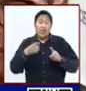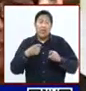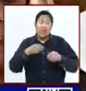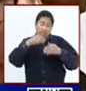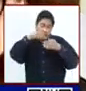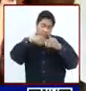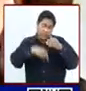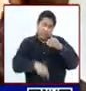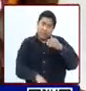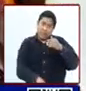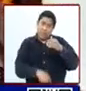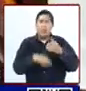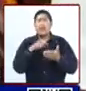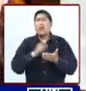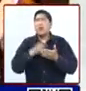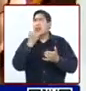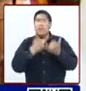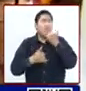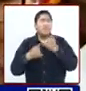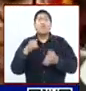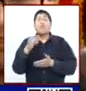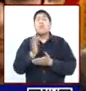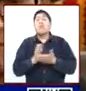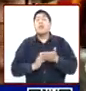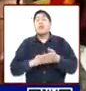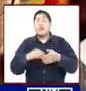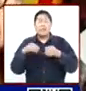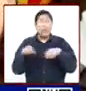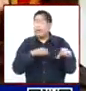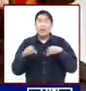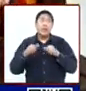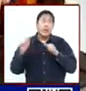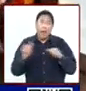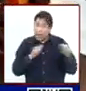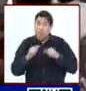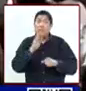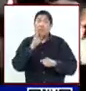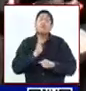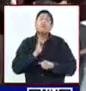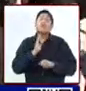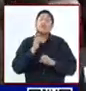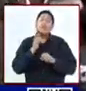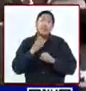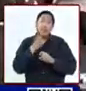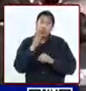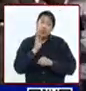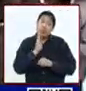pozos sépticos. Esta entrega forma parte de los actos previstos en el mes aniversario de la ciudad del Alto,